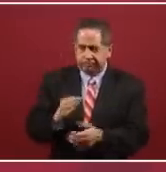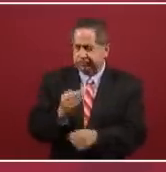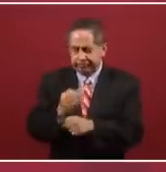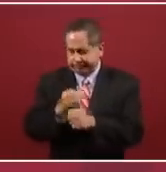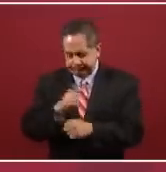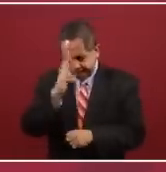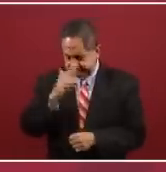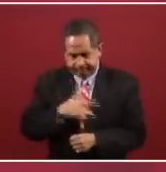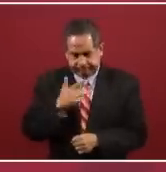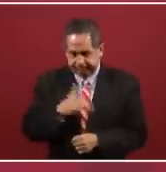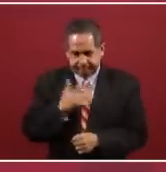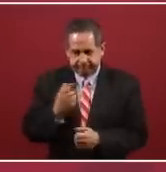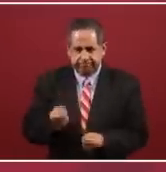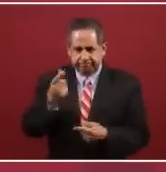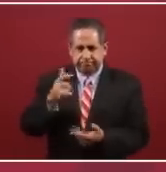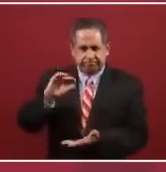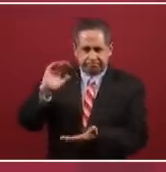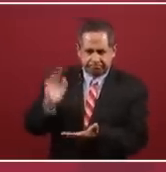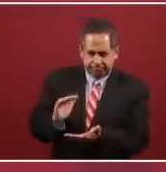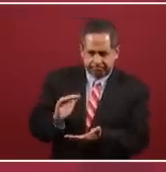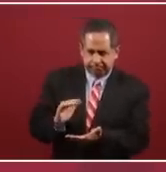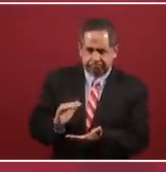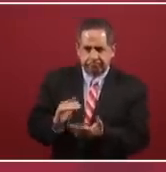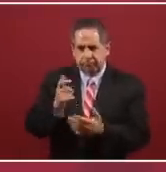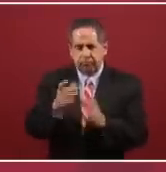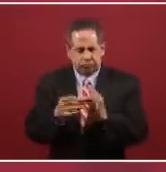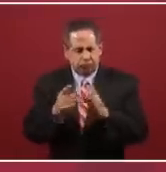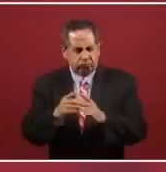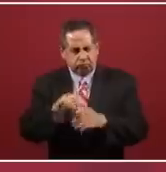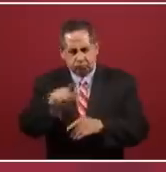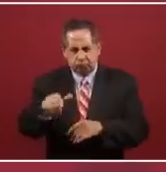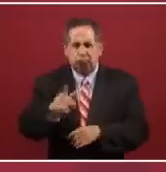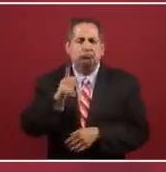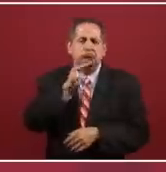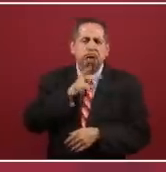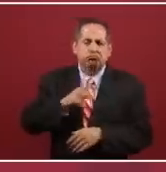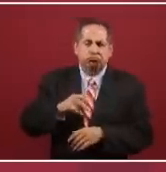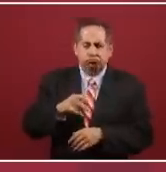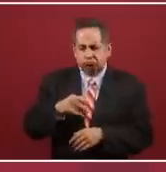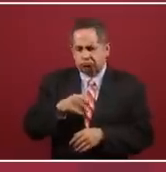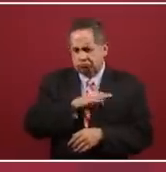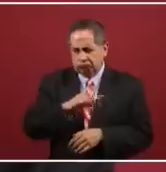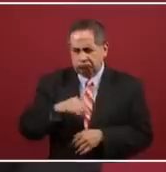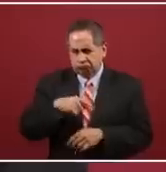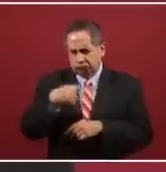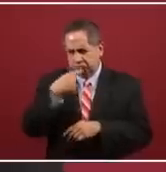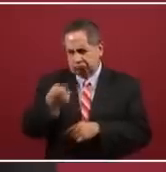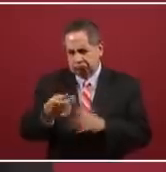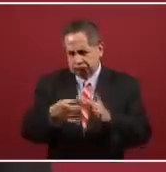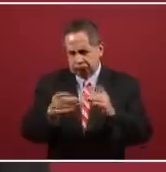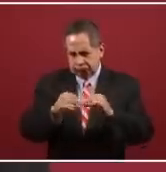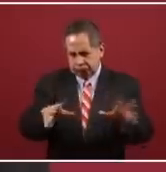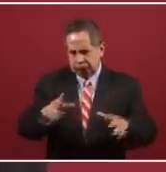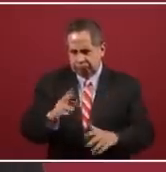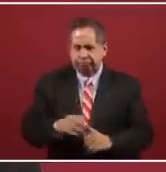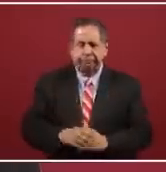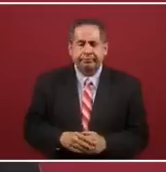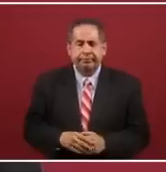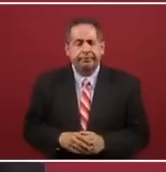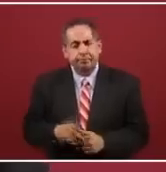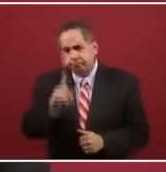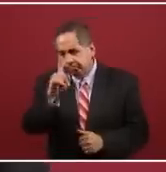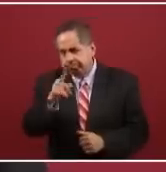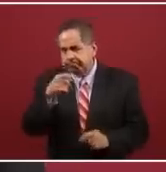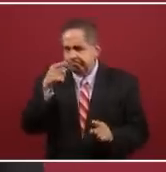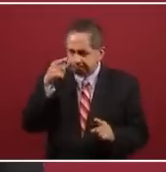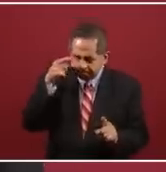exactamente en cuánto, eso hoy mismo Pemex lo puede informar. Lo interesante,